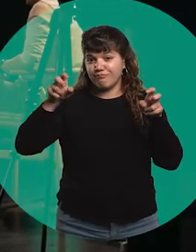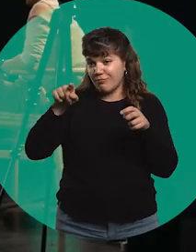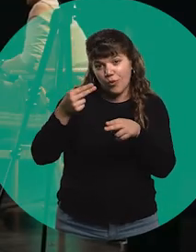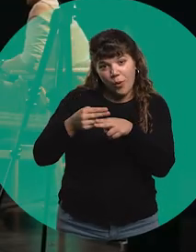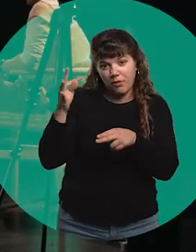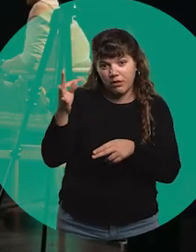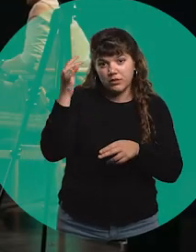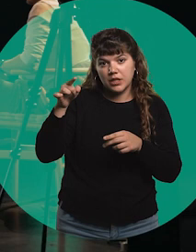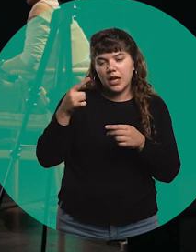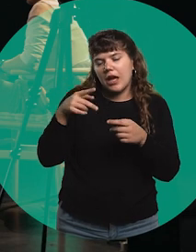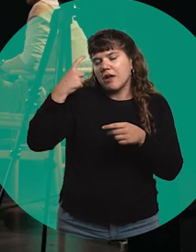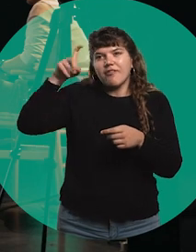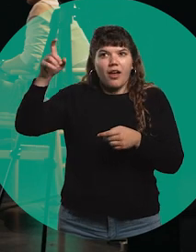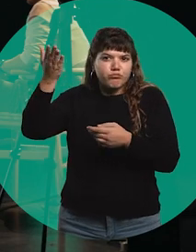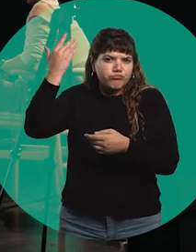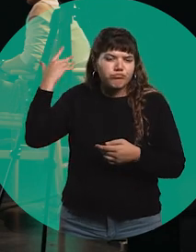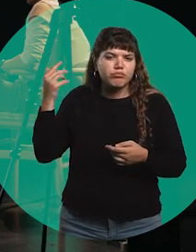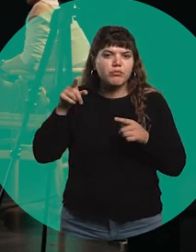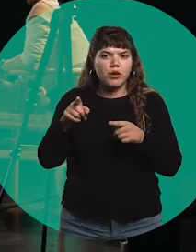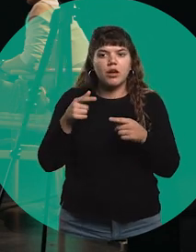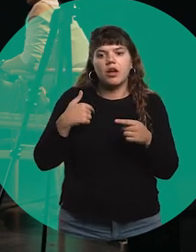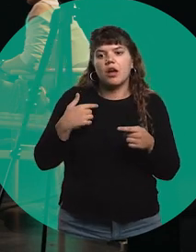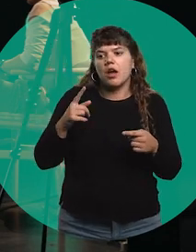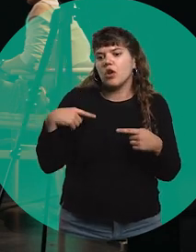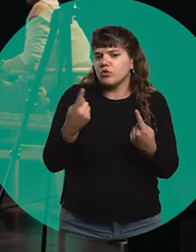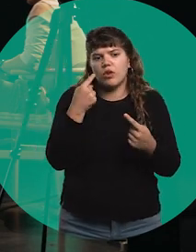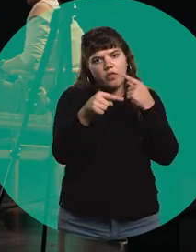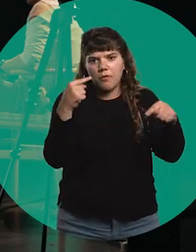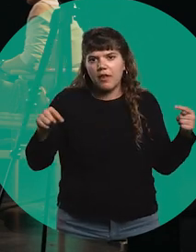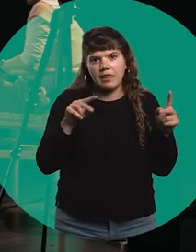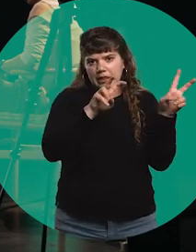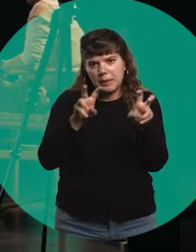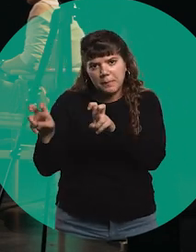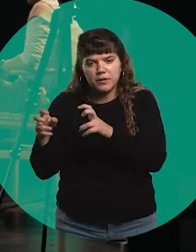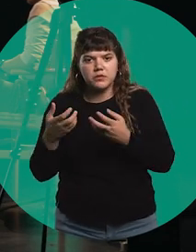con esa lógica hemos tratado diferentes temas.